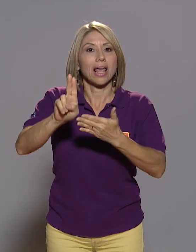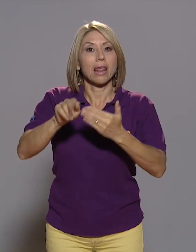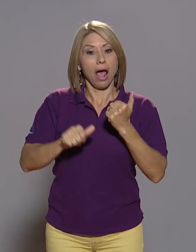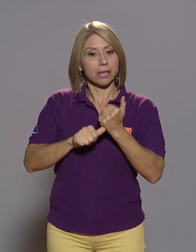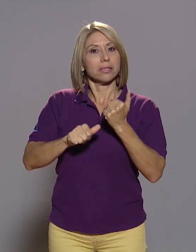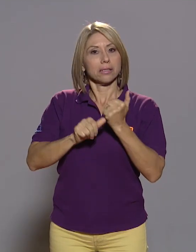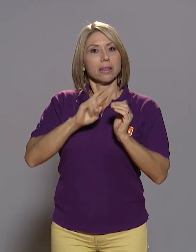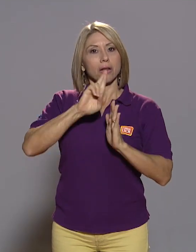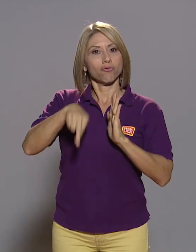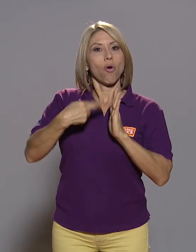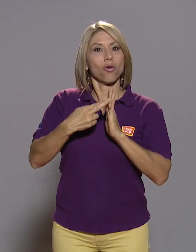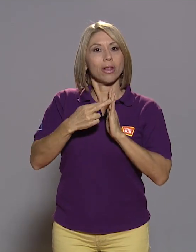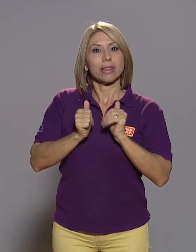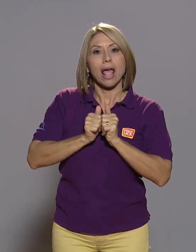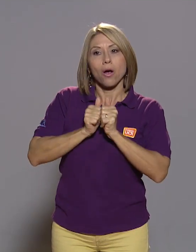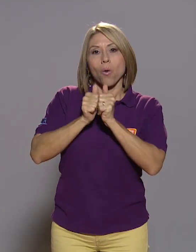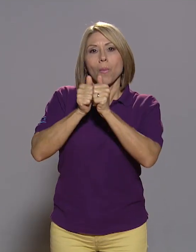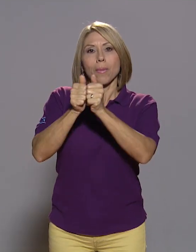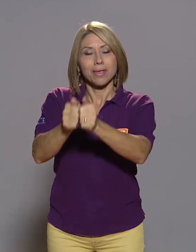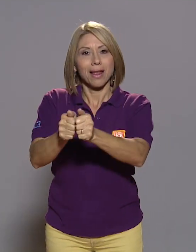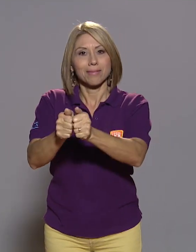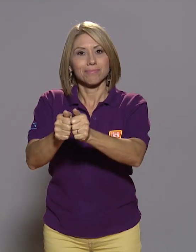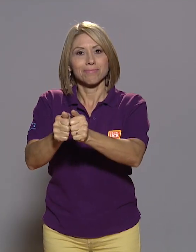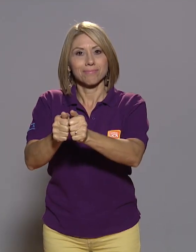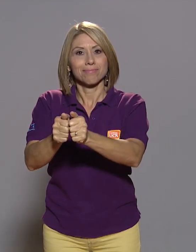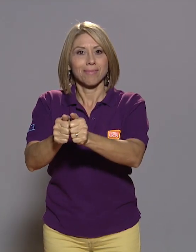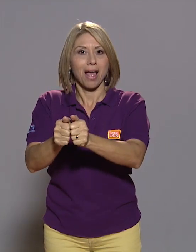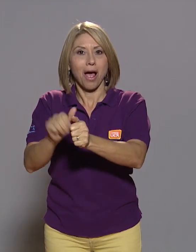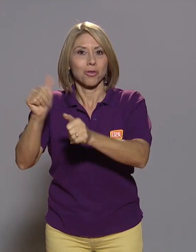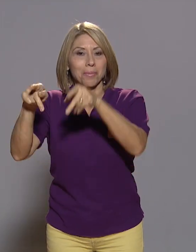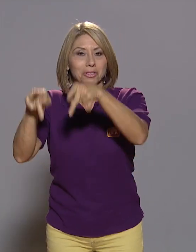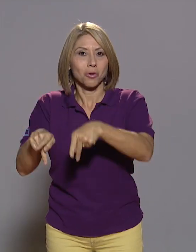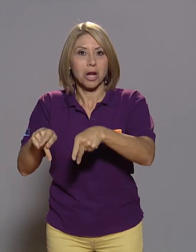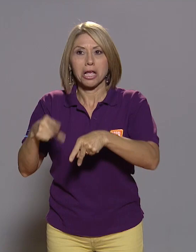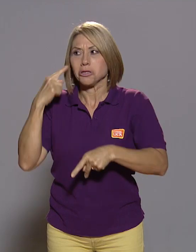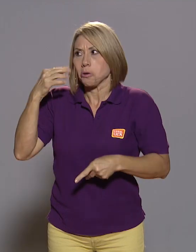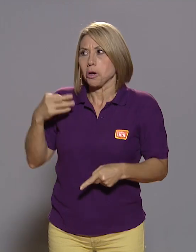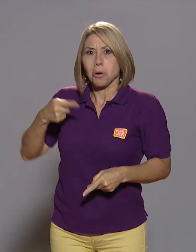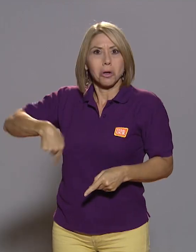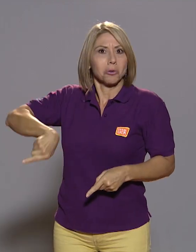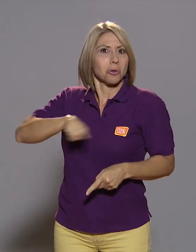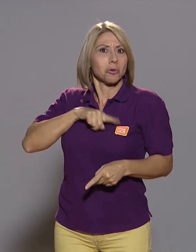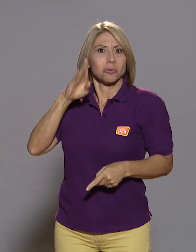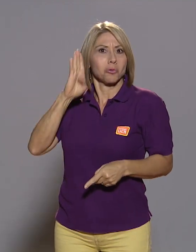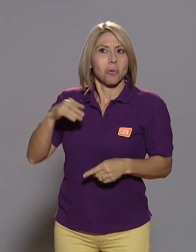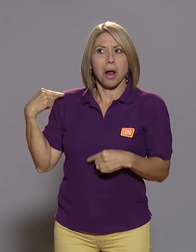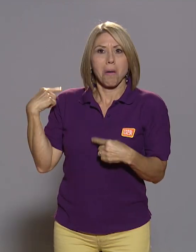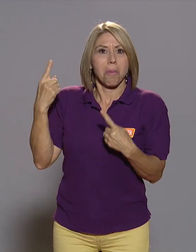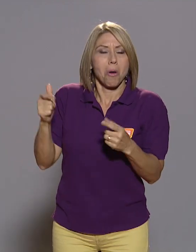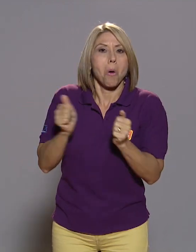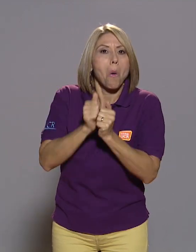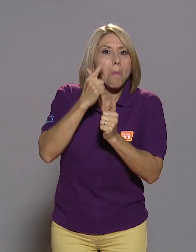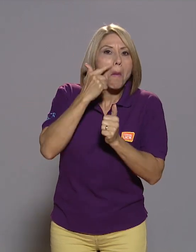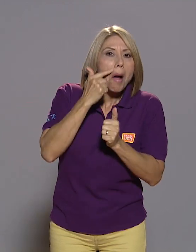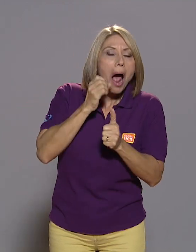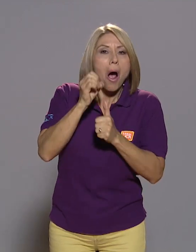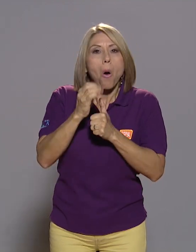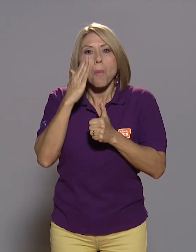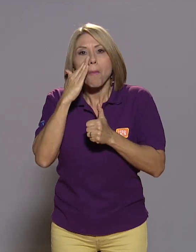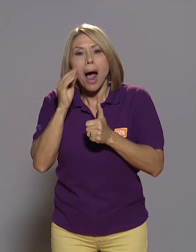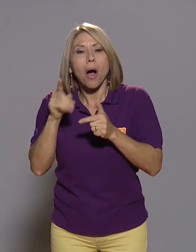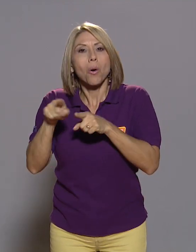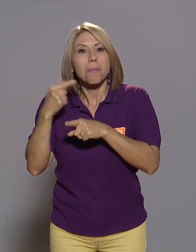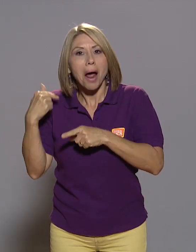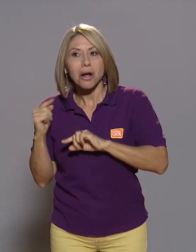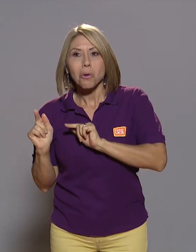alguien, y pues yo creo que ninguno de nosotros asistió a la universidad con el papá o con la mamá, con un hermano, ¿verdad? También eso es como... Ese derecho a la